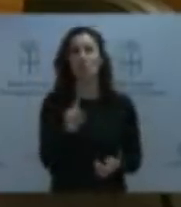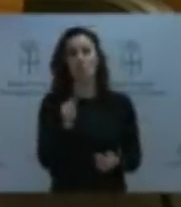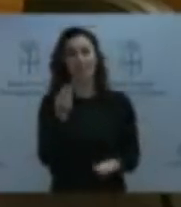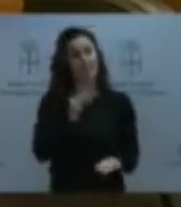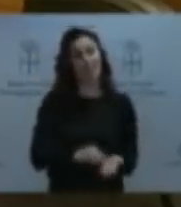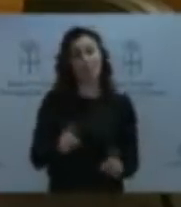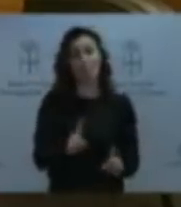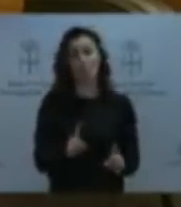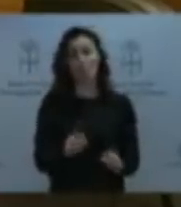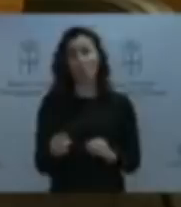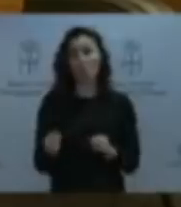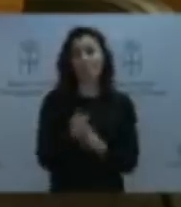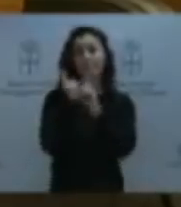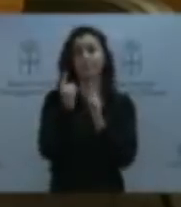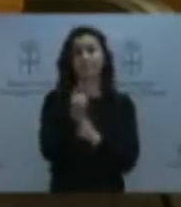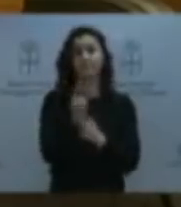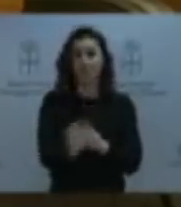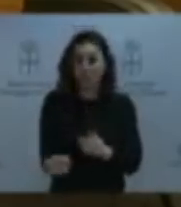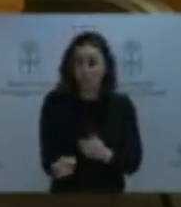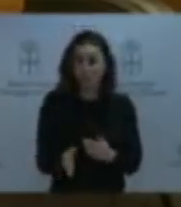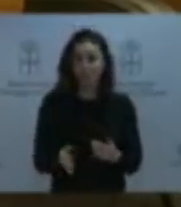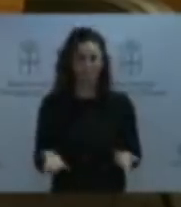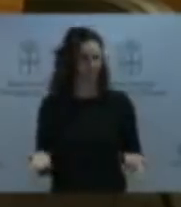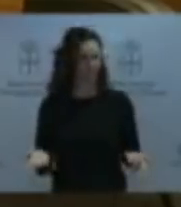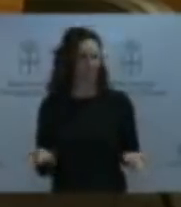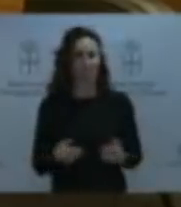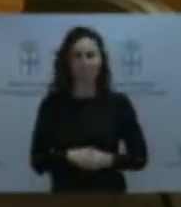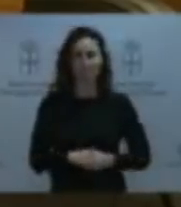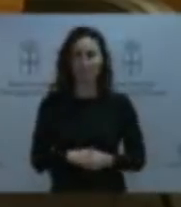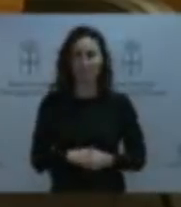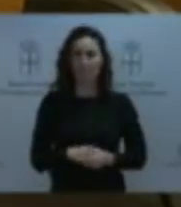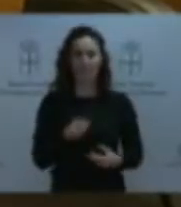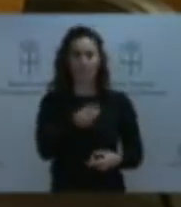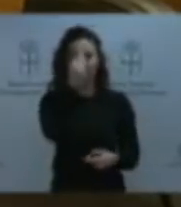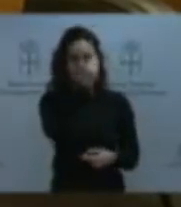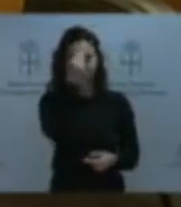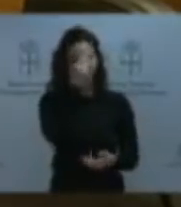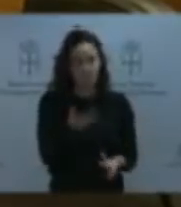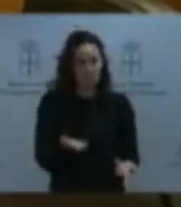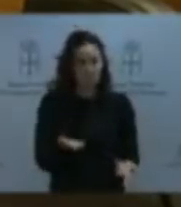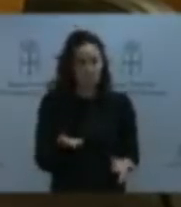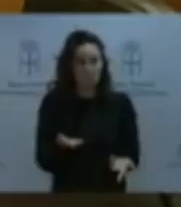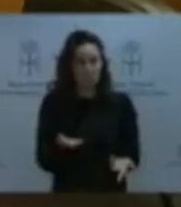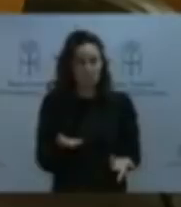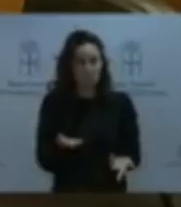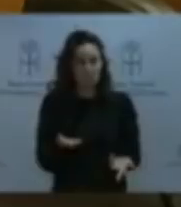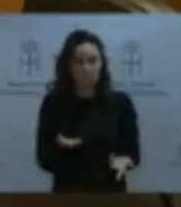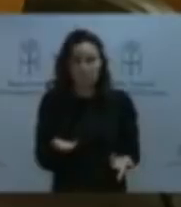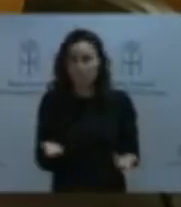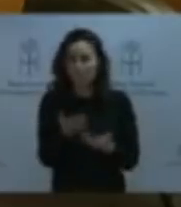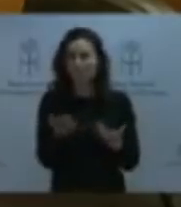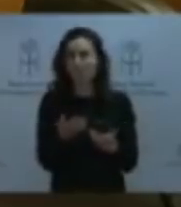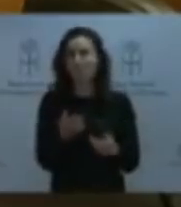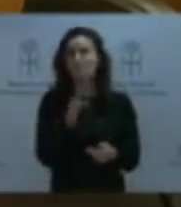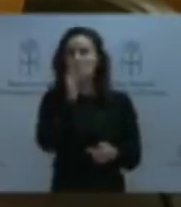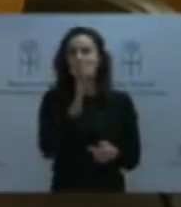a engañar, ¿no? ¿Cómo piensa que creamos en cualquiera de las promesas o acuerdos que nos faiga?